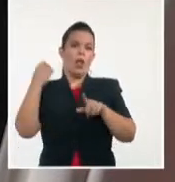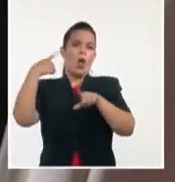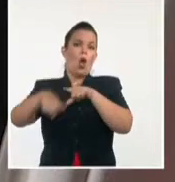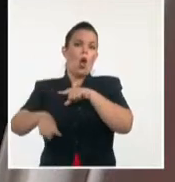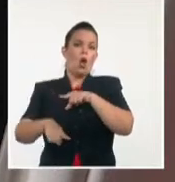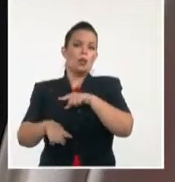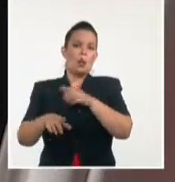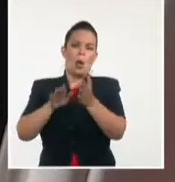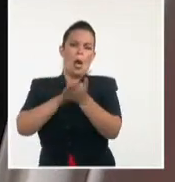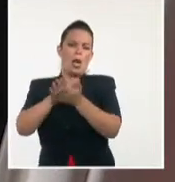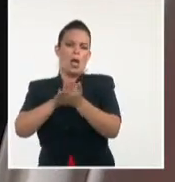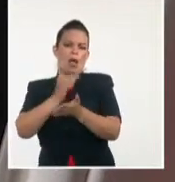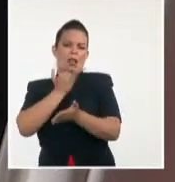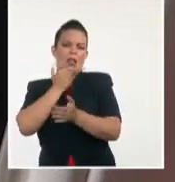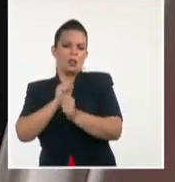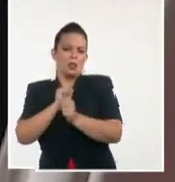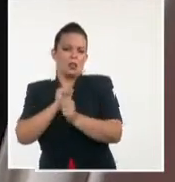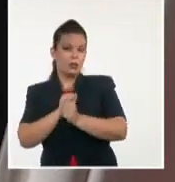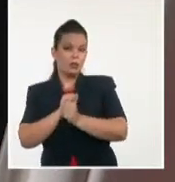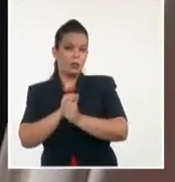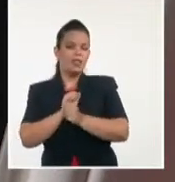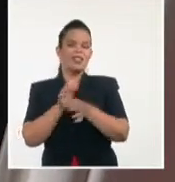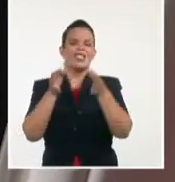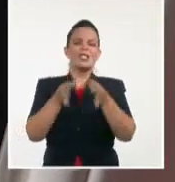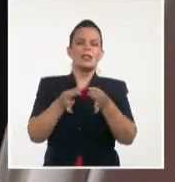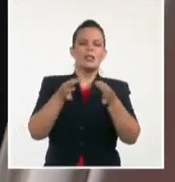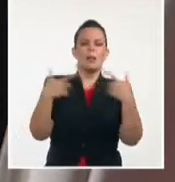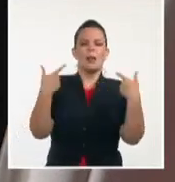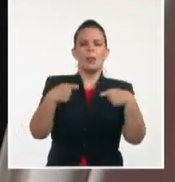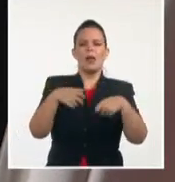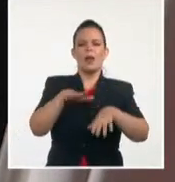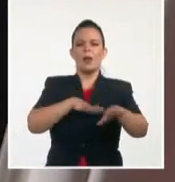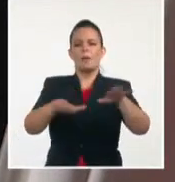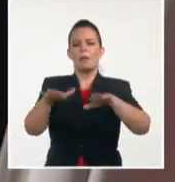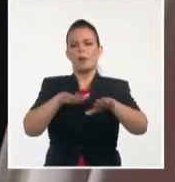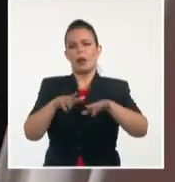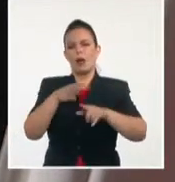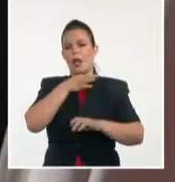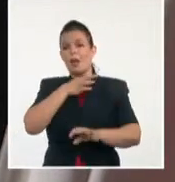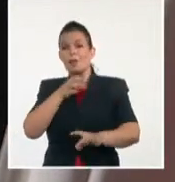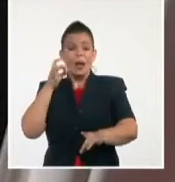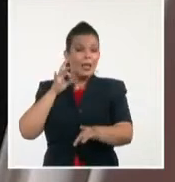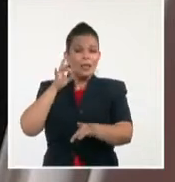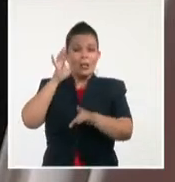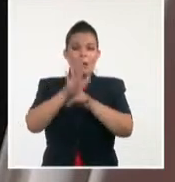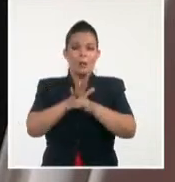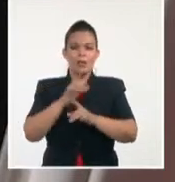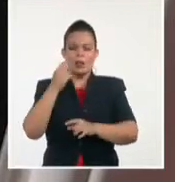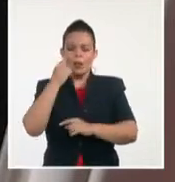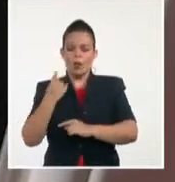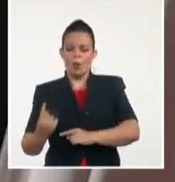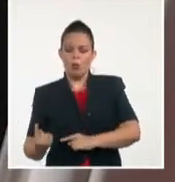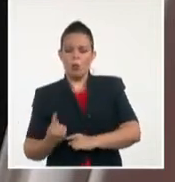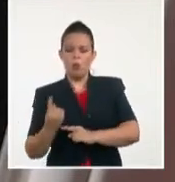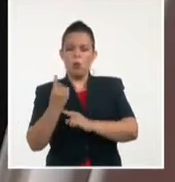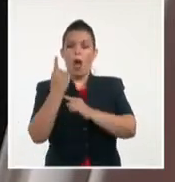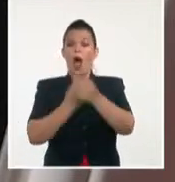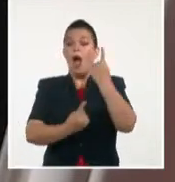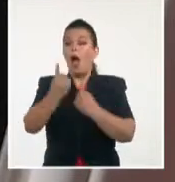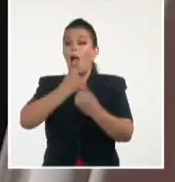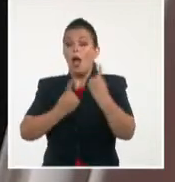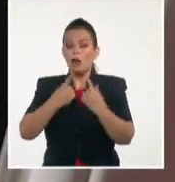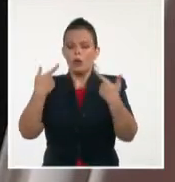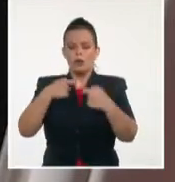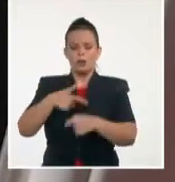no se forme nada, no hay problema, pero cuando se forme algo, atento, seguirle la pista, seguirle los pasos y ver